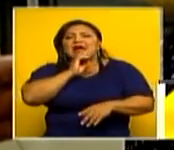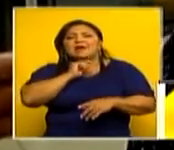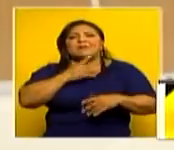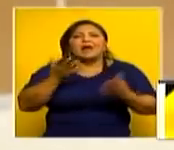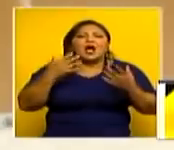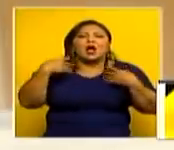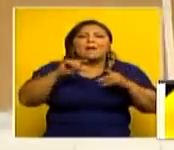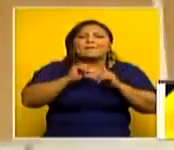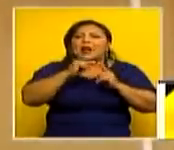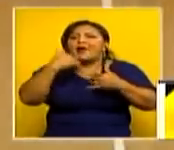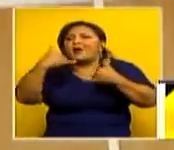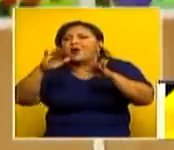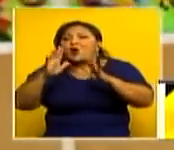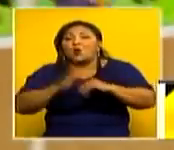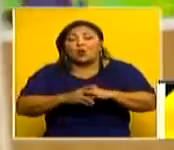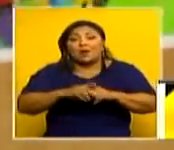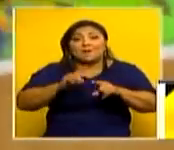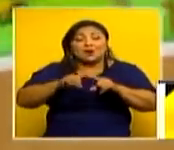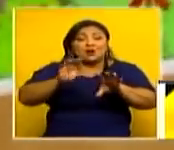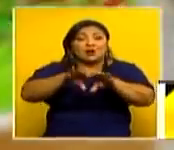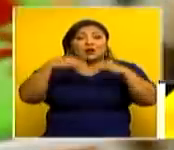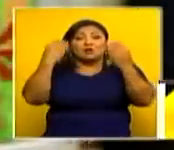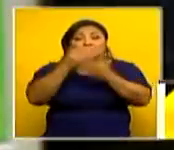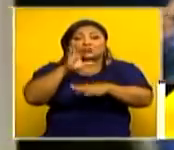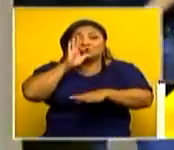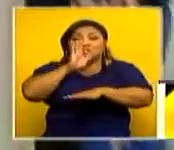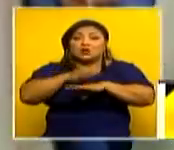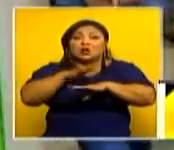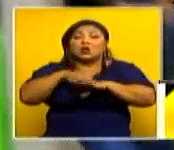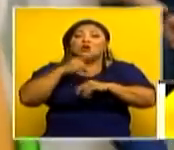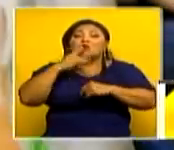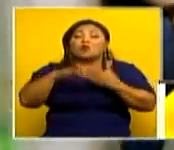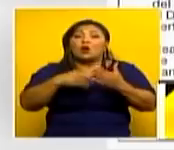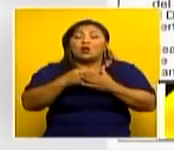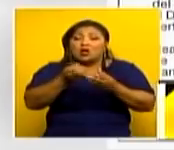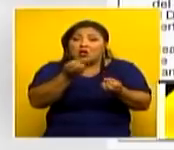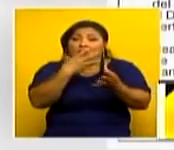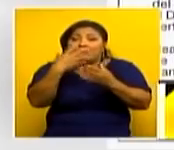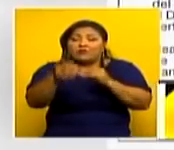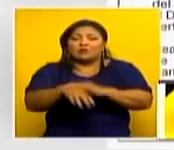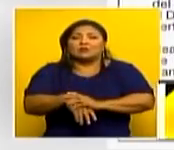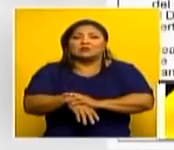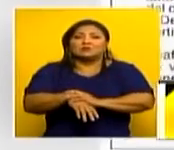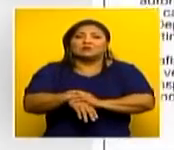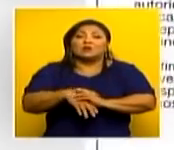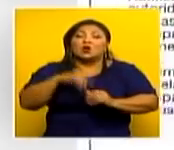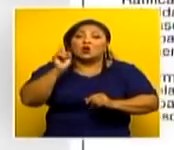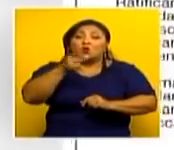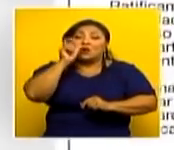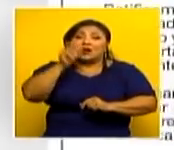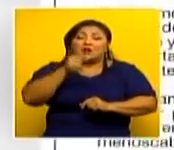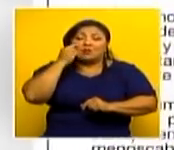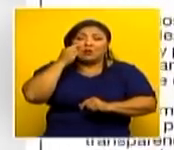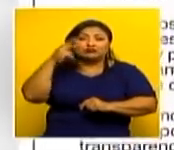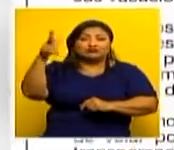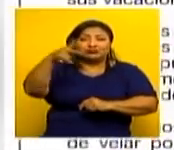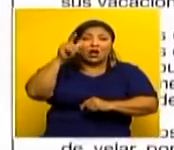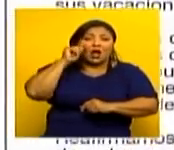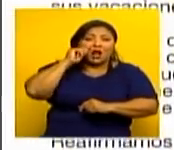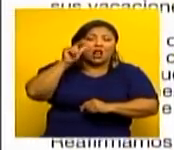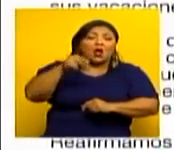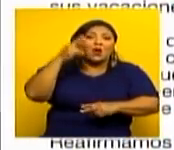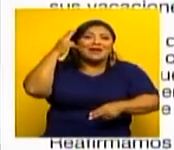a quien sea. Y tras el hecho, la Comisión de Tránsito del Ecuador emitió este comunicado. Una de las personas que se observa en el video es un